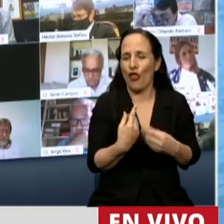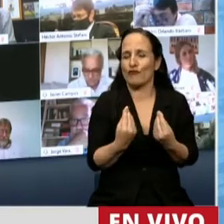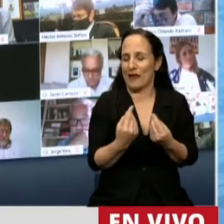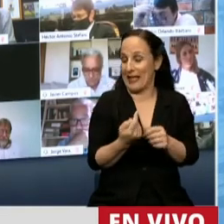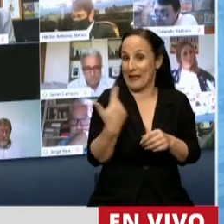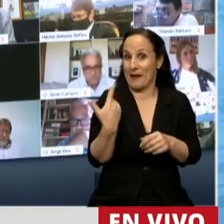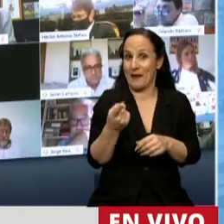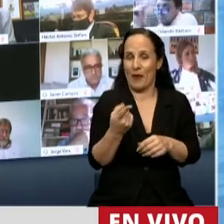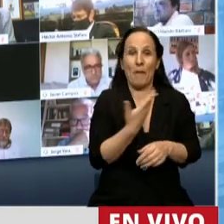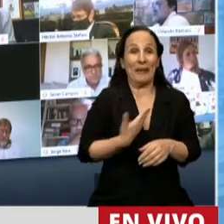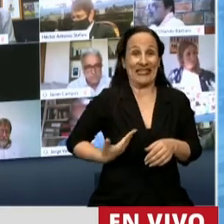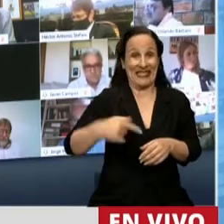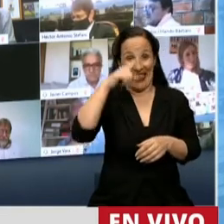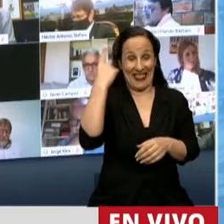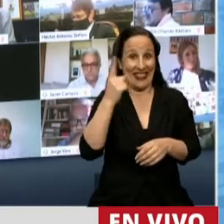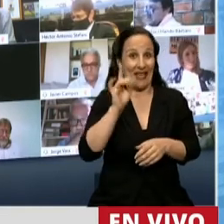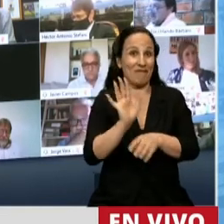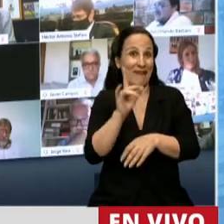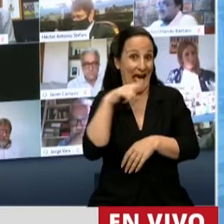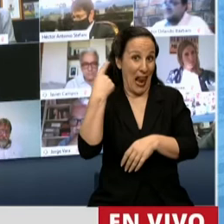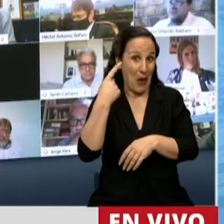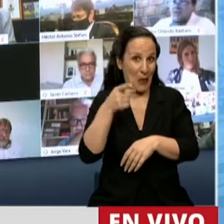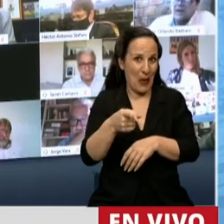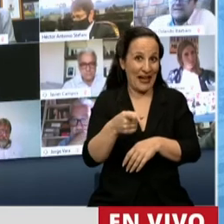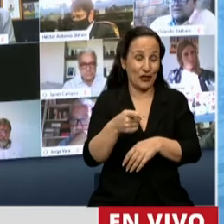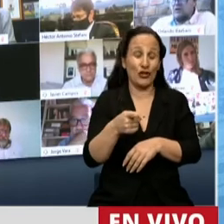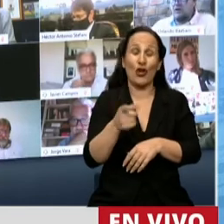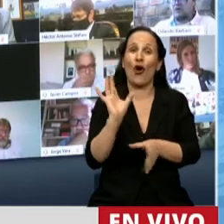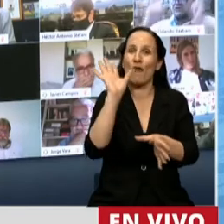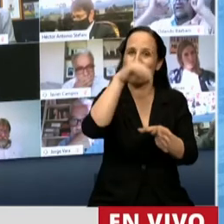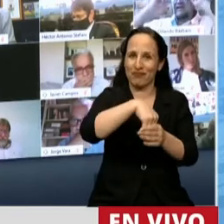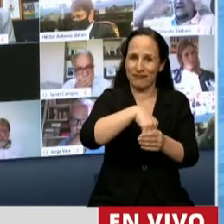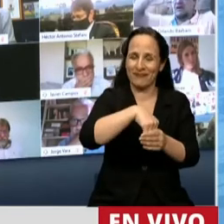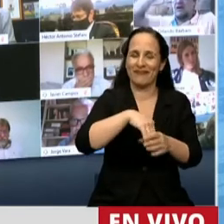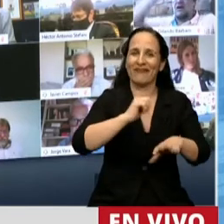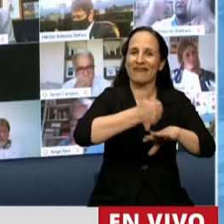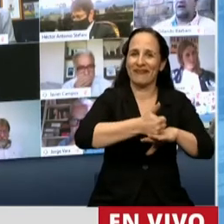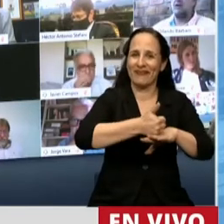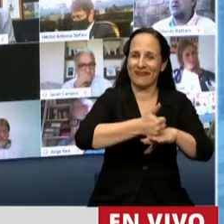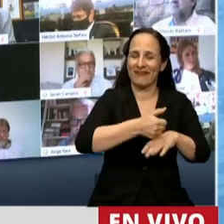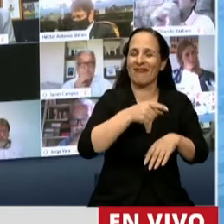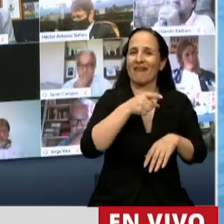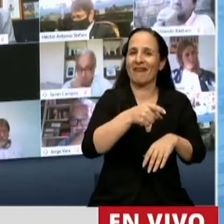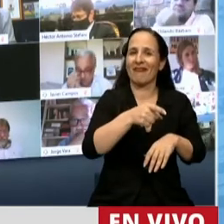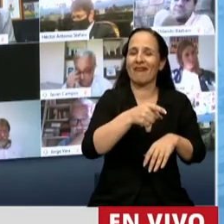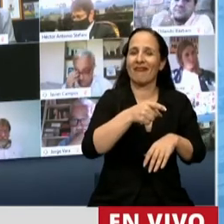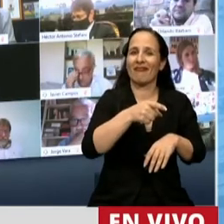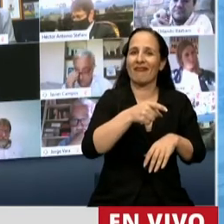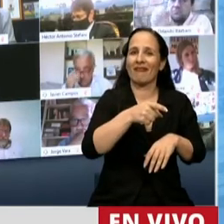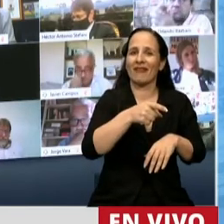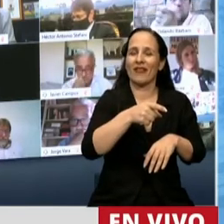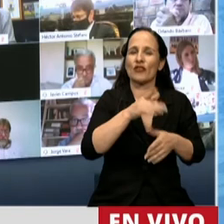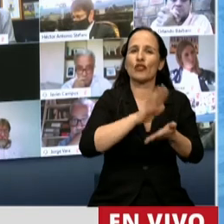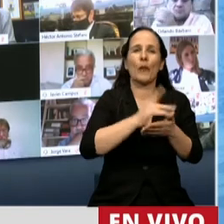hace instantes el presidente de la Nación, Alberto Fernández, acaba de participar en la sede de Tandanor de